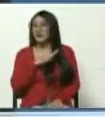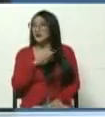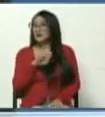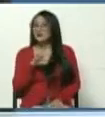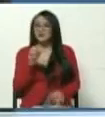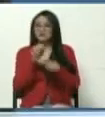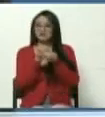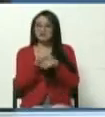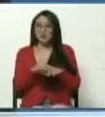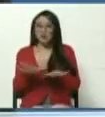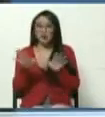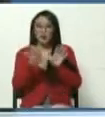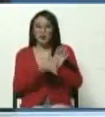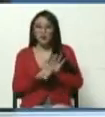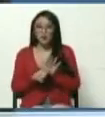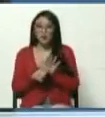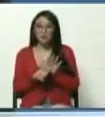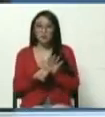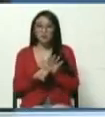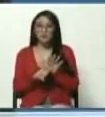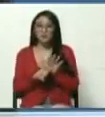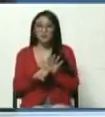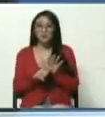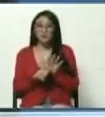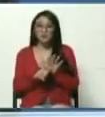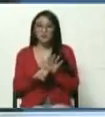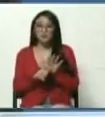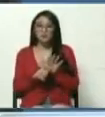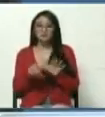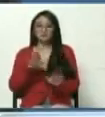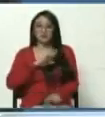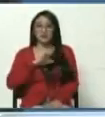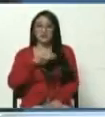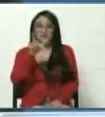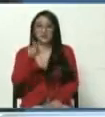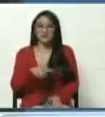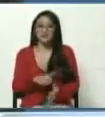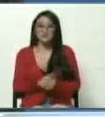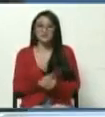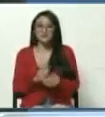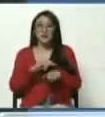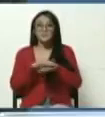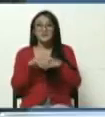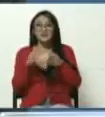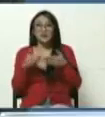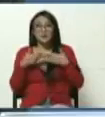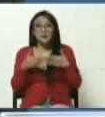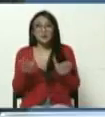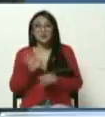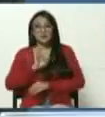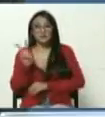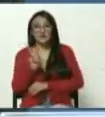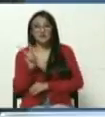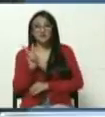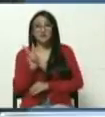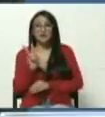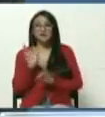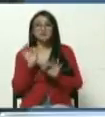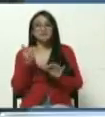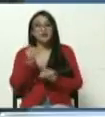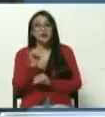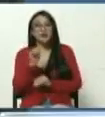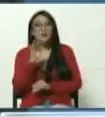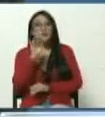de este despojo y robo de este activo. En el Ministerio Público venezolano reposan